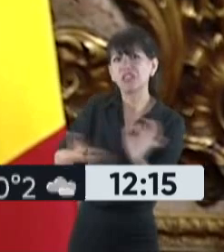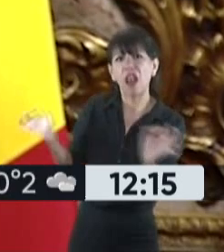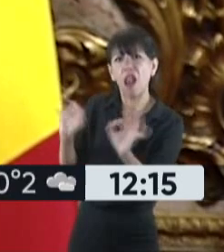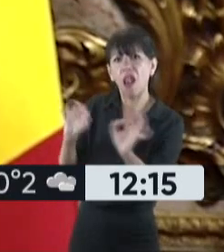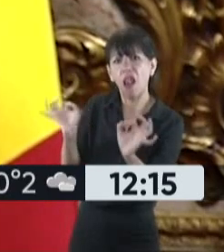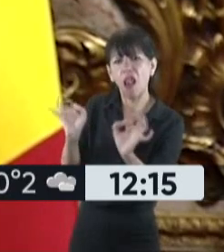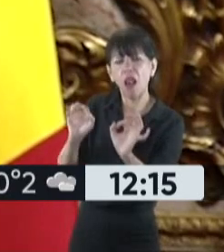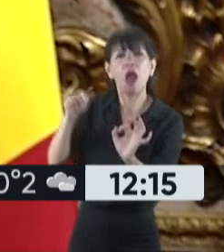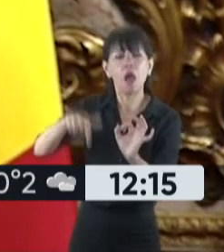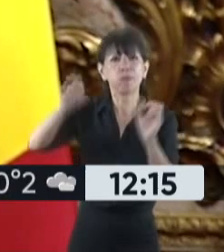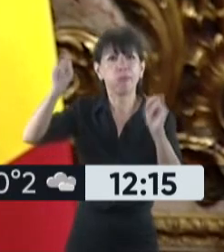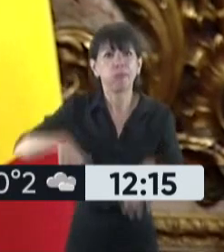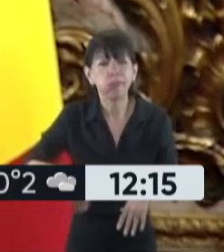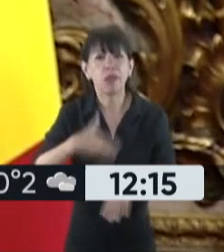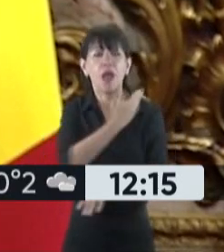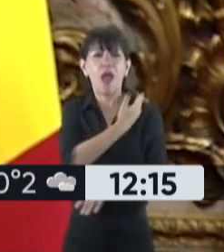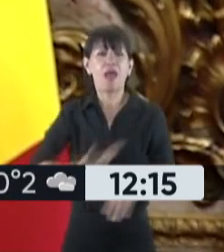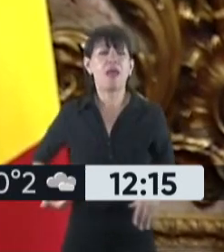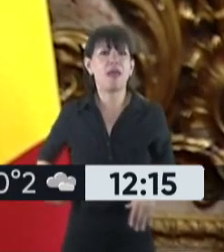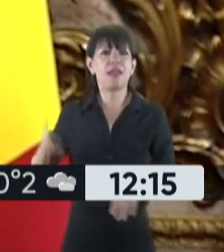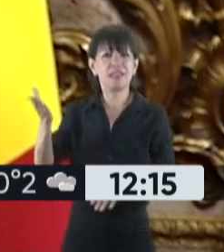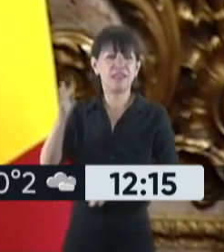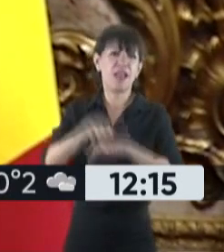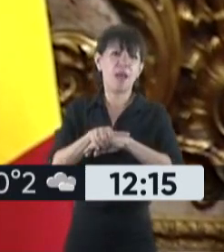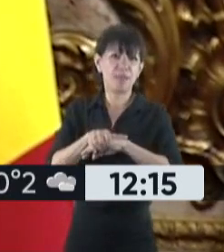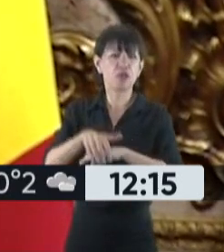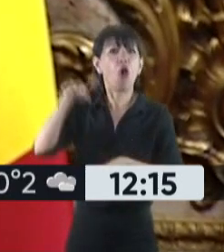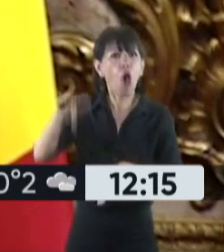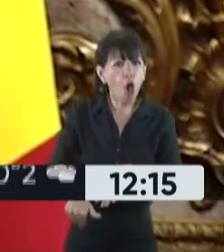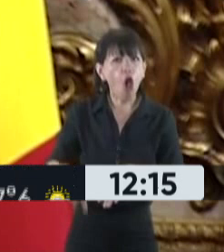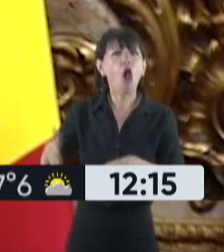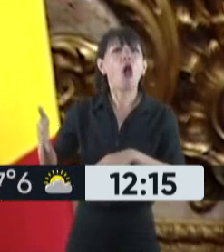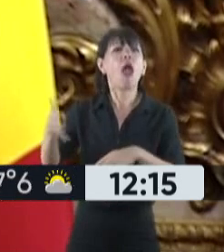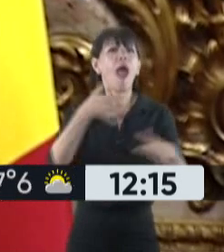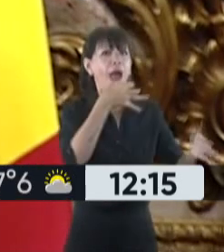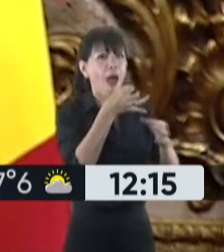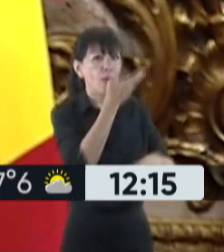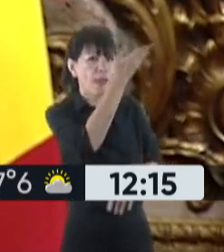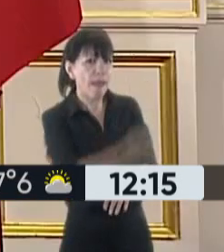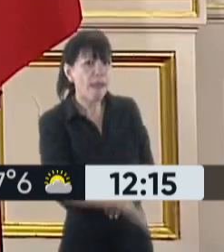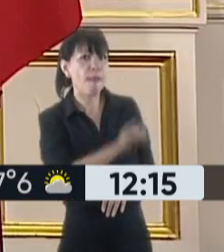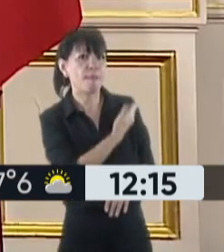un amigo tradicional de Rumanía. Hoy he hablado con el presidente Fernández y